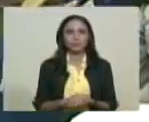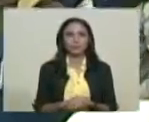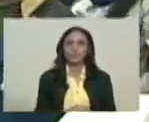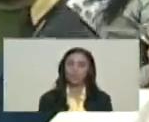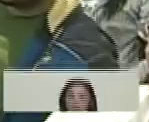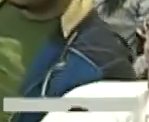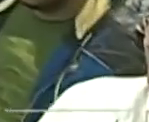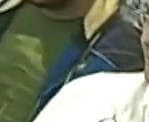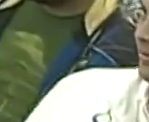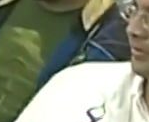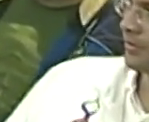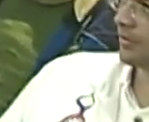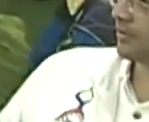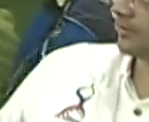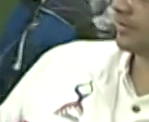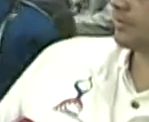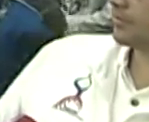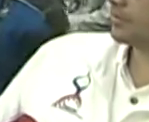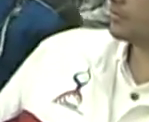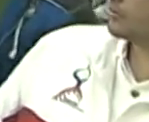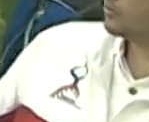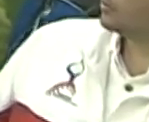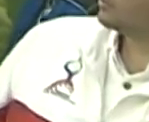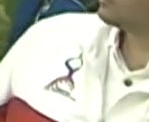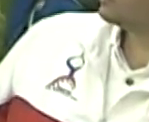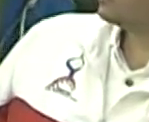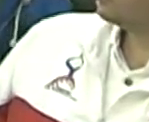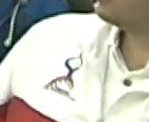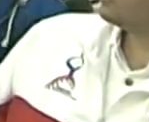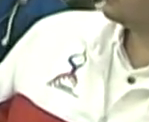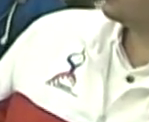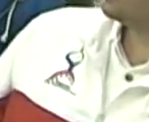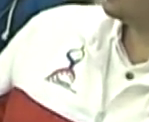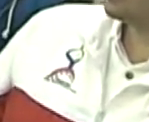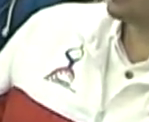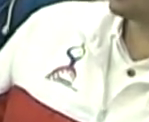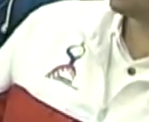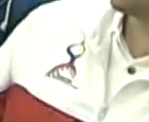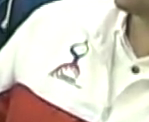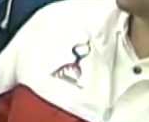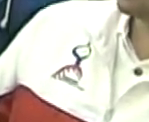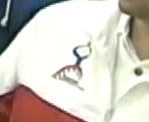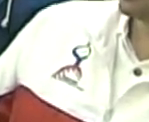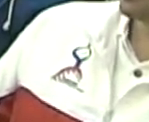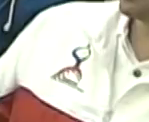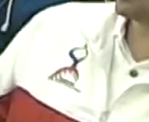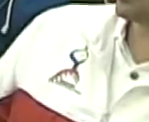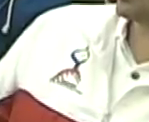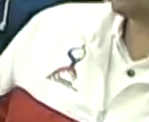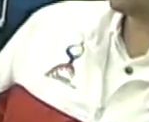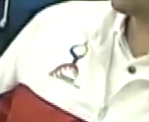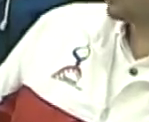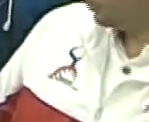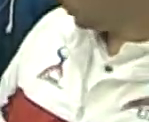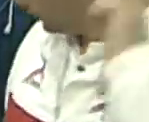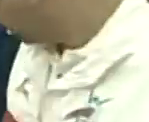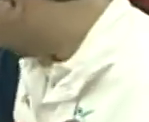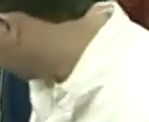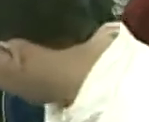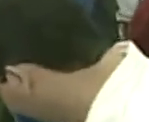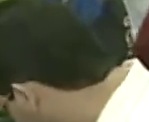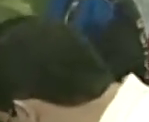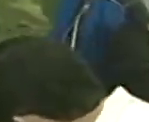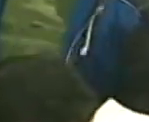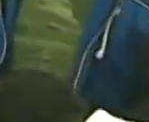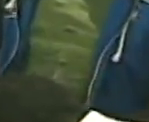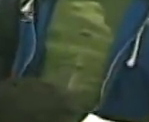unos meses en campaña para que usted esté 100% seguro de que aquí hay una juventud que